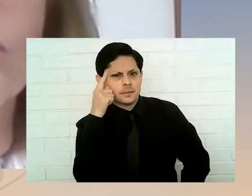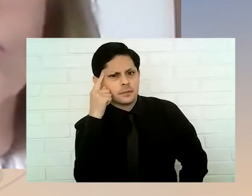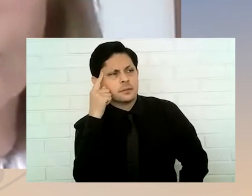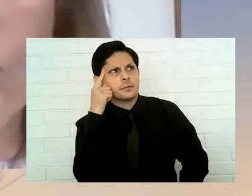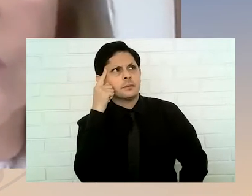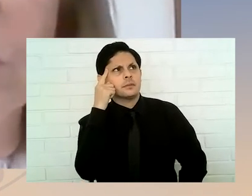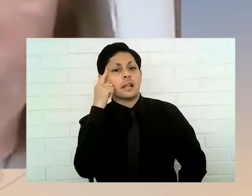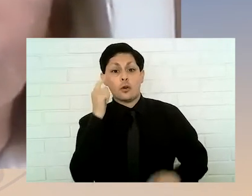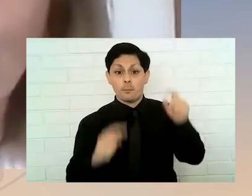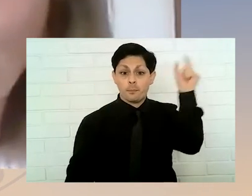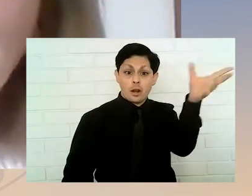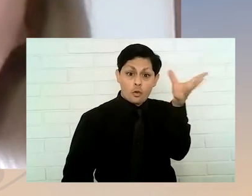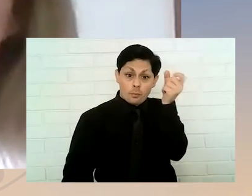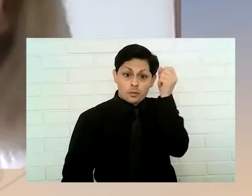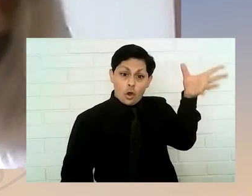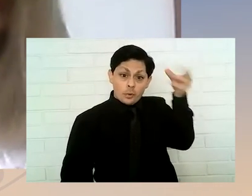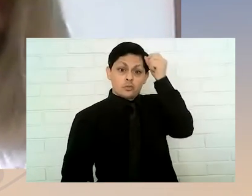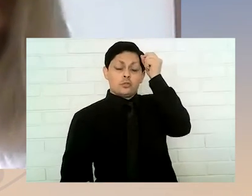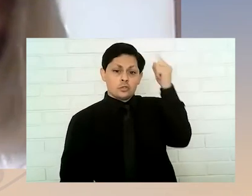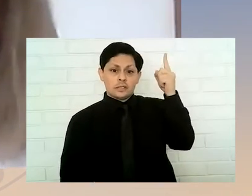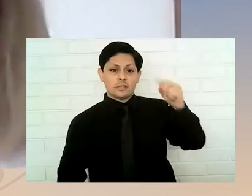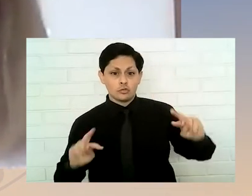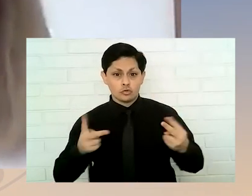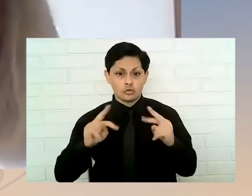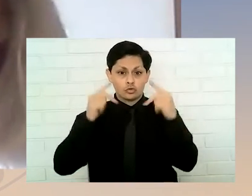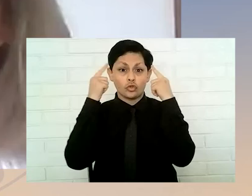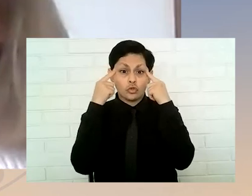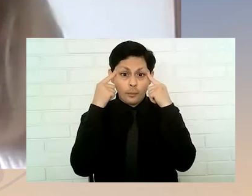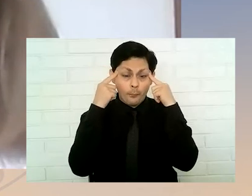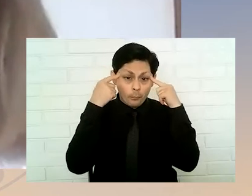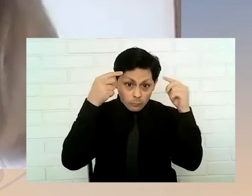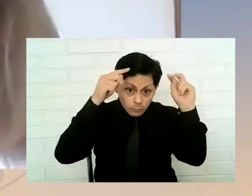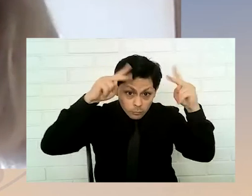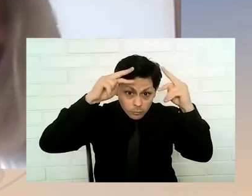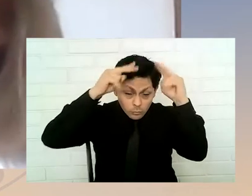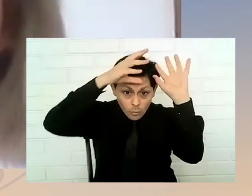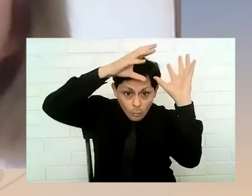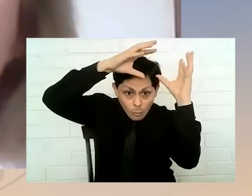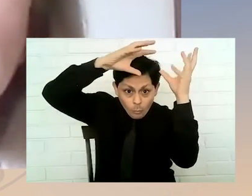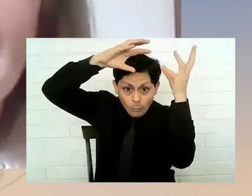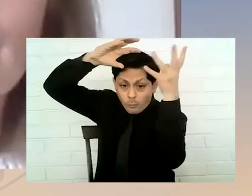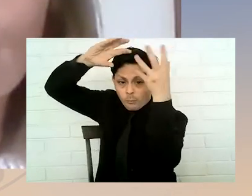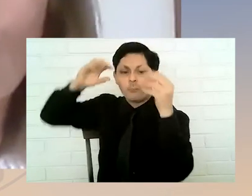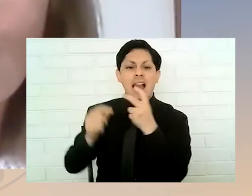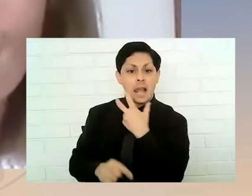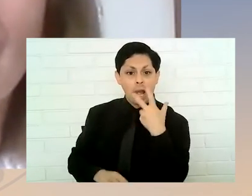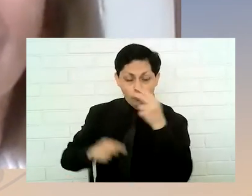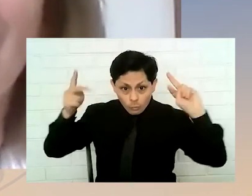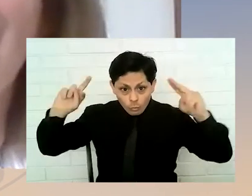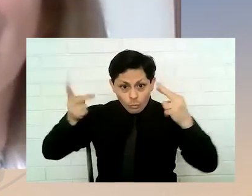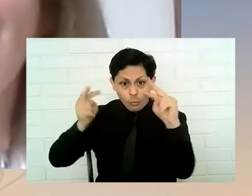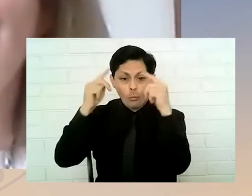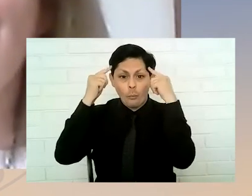como construcción de mundo es un aspecto fundamental. Yo, por supuesto, no pretendo